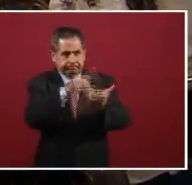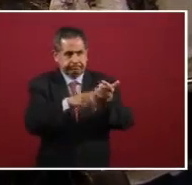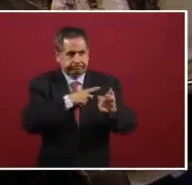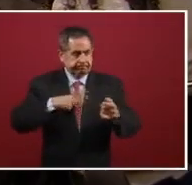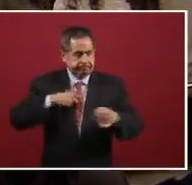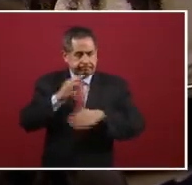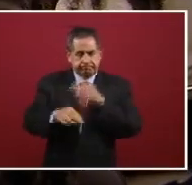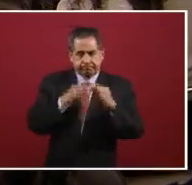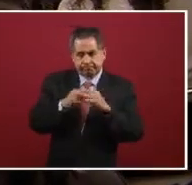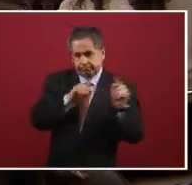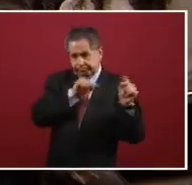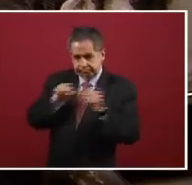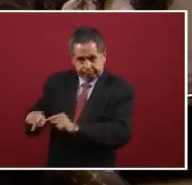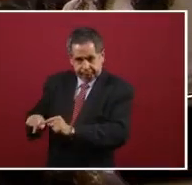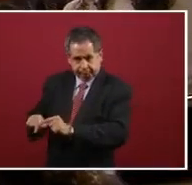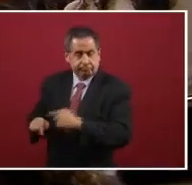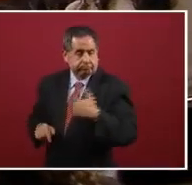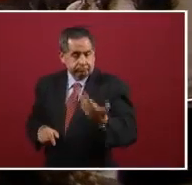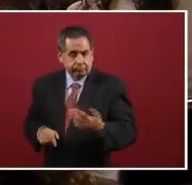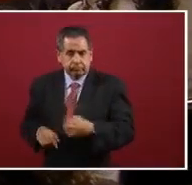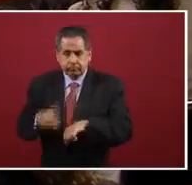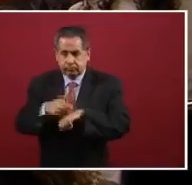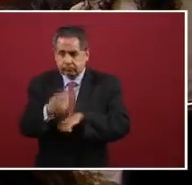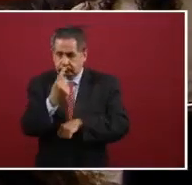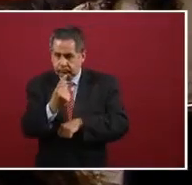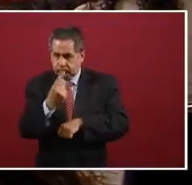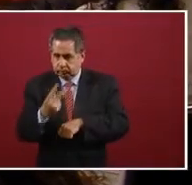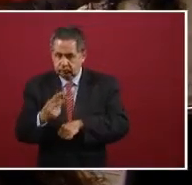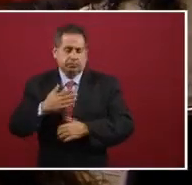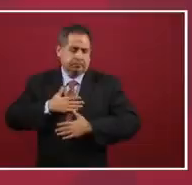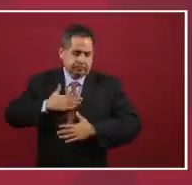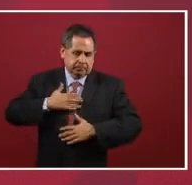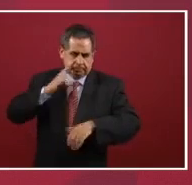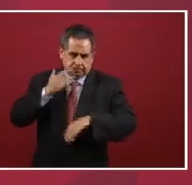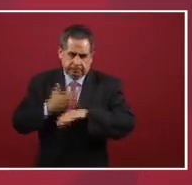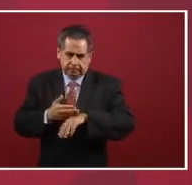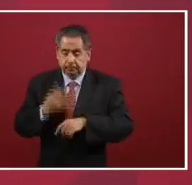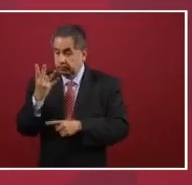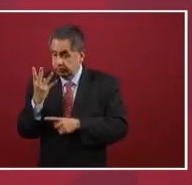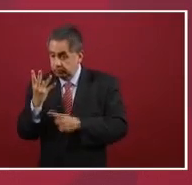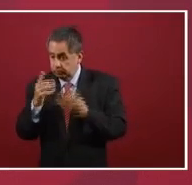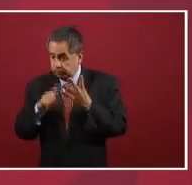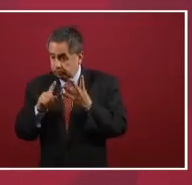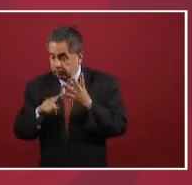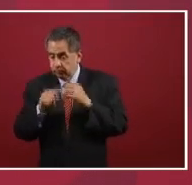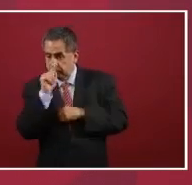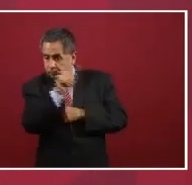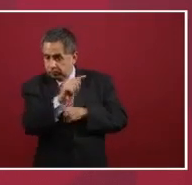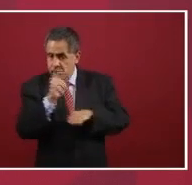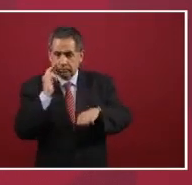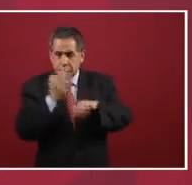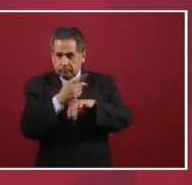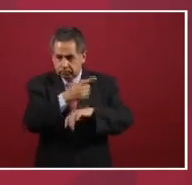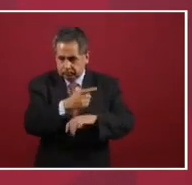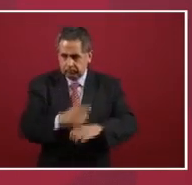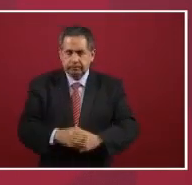hacer. Porque el 1 y el 2 nos tocan a nosotros y el 4 te toca a ti.